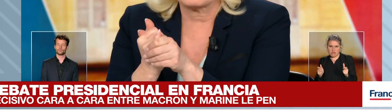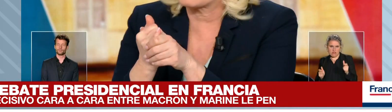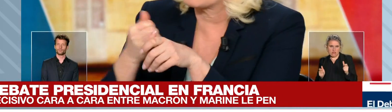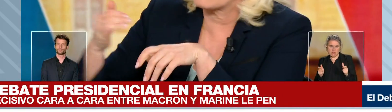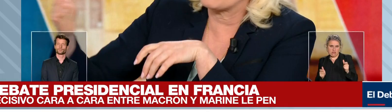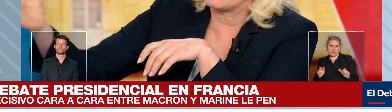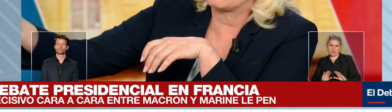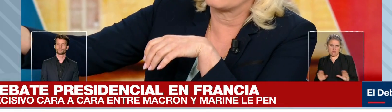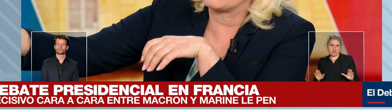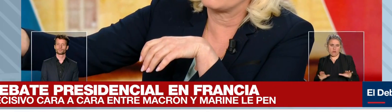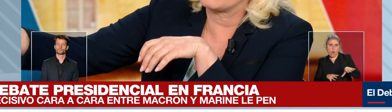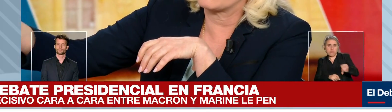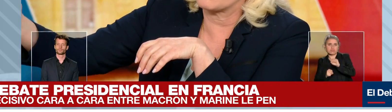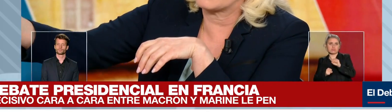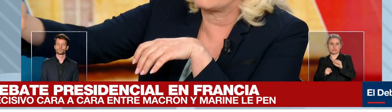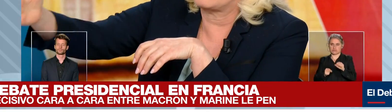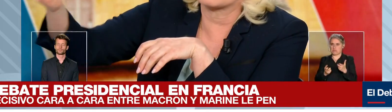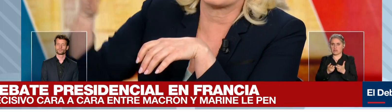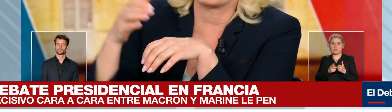empleos precarios,